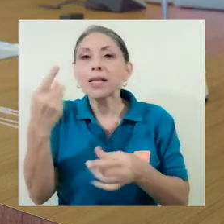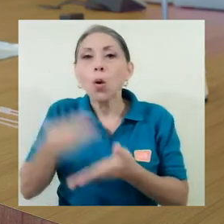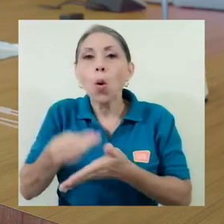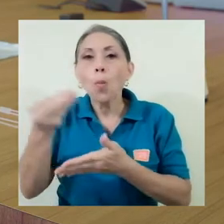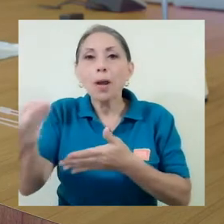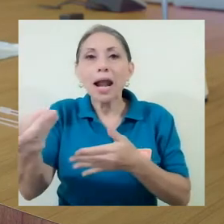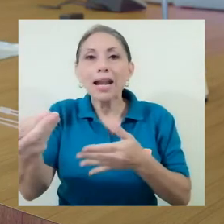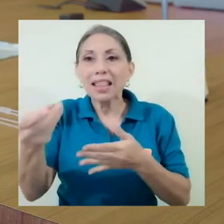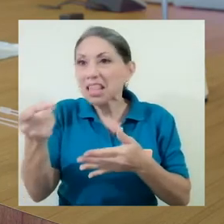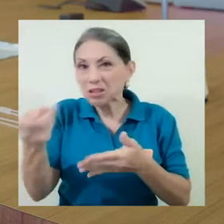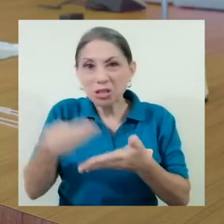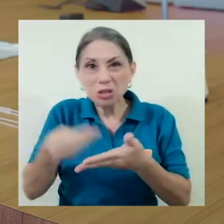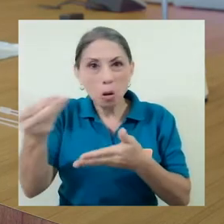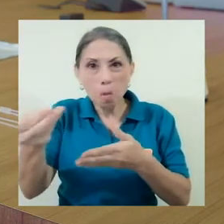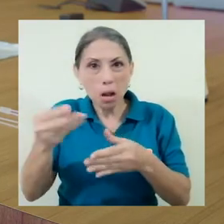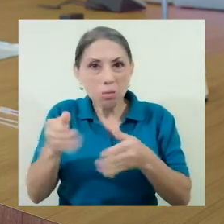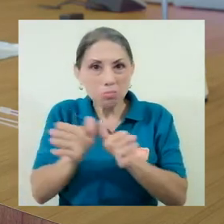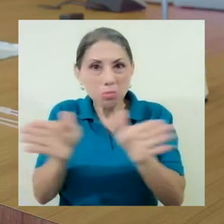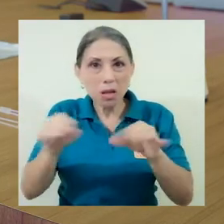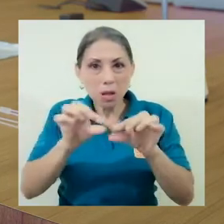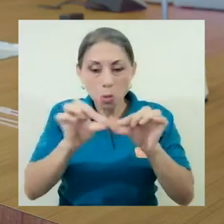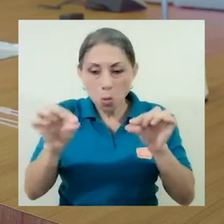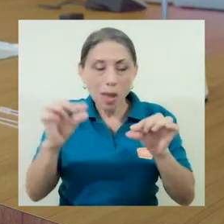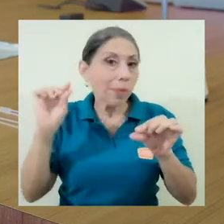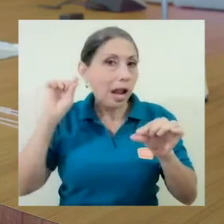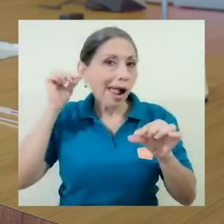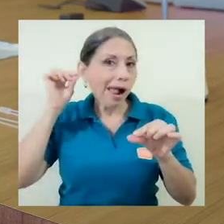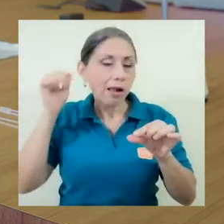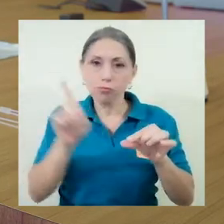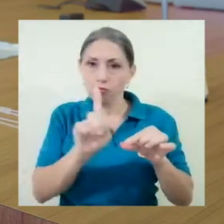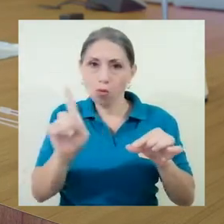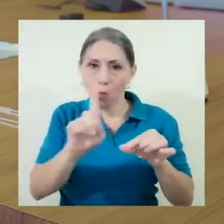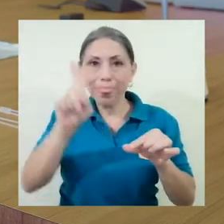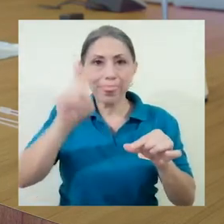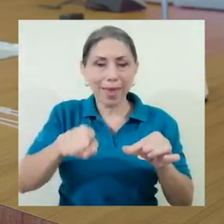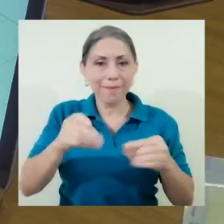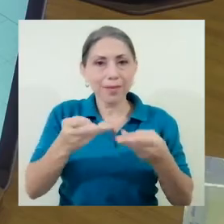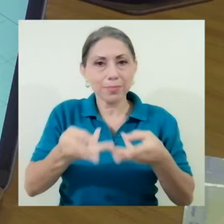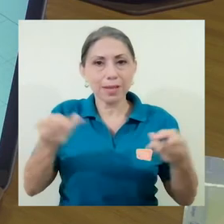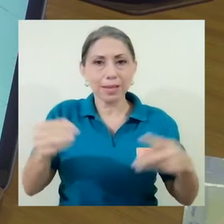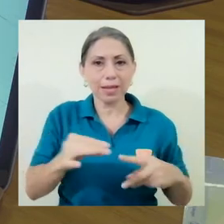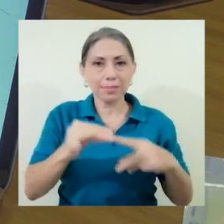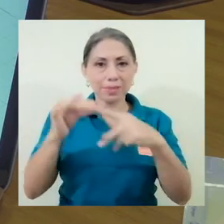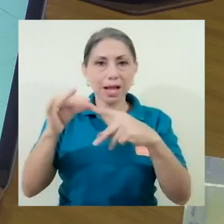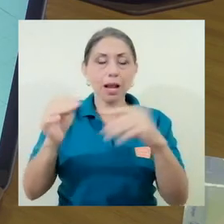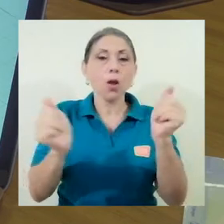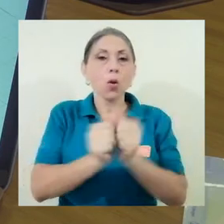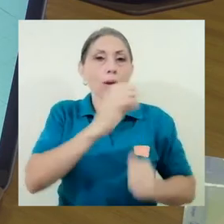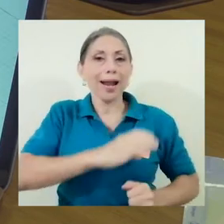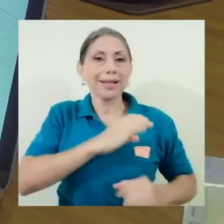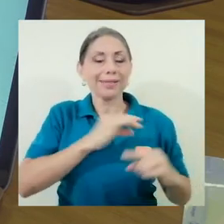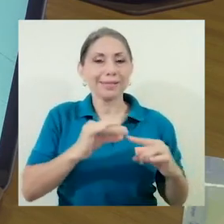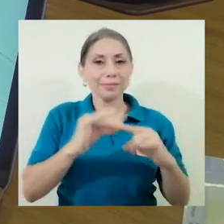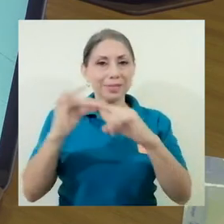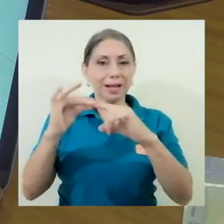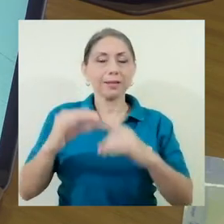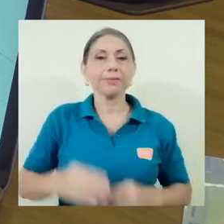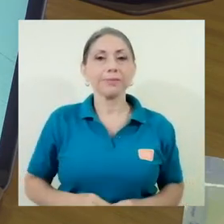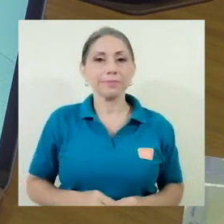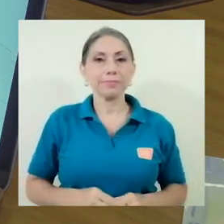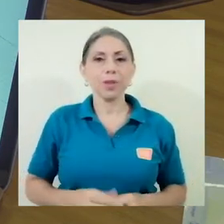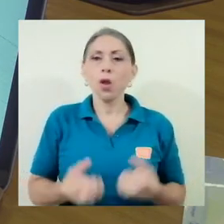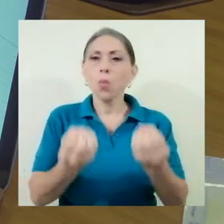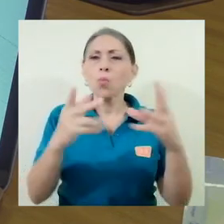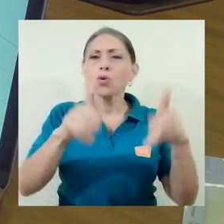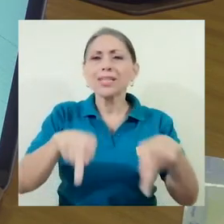hisopos para limpiarse los oídos sino que tienen que ser un material especial y tienen que tener ciertas características especiales